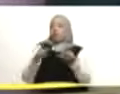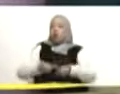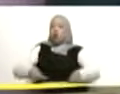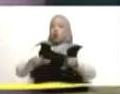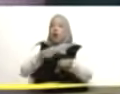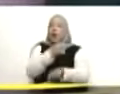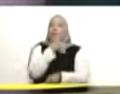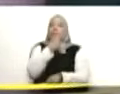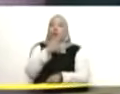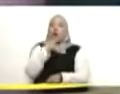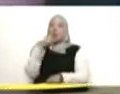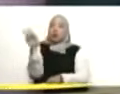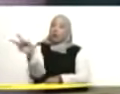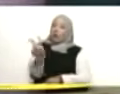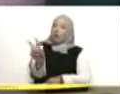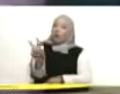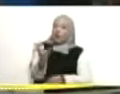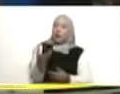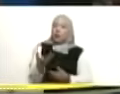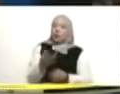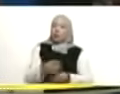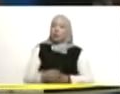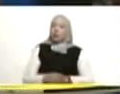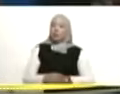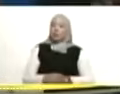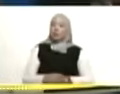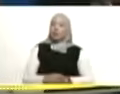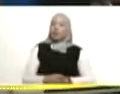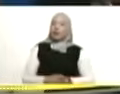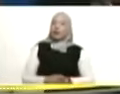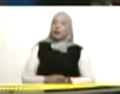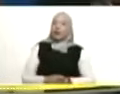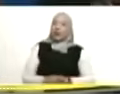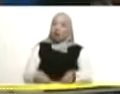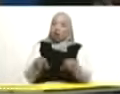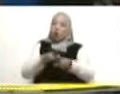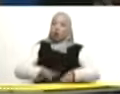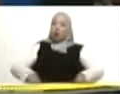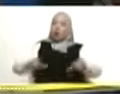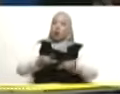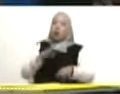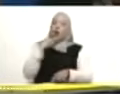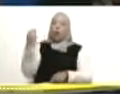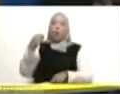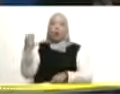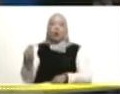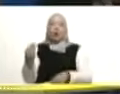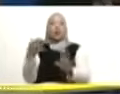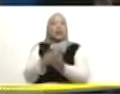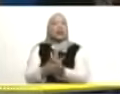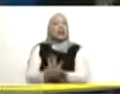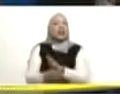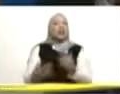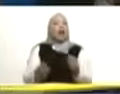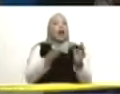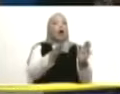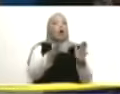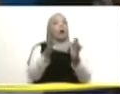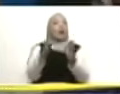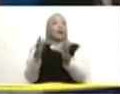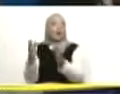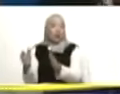país. Correcto, zona juventud. Entonces, es la parte organizativa. La